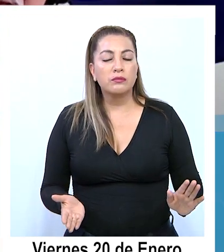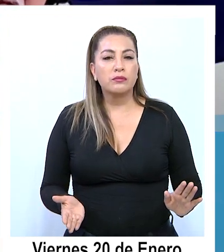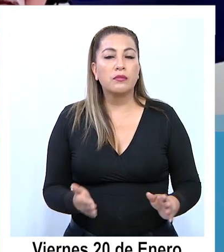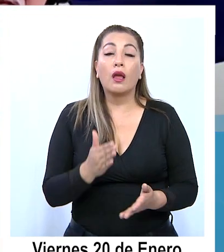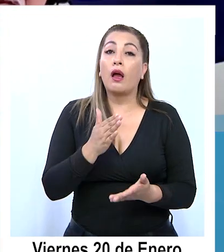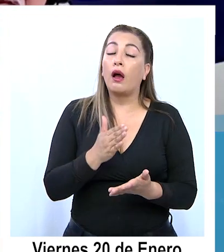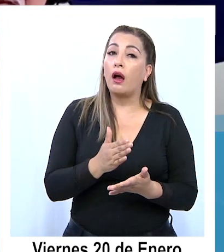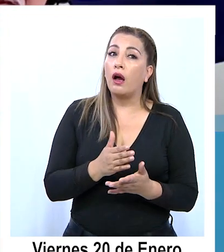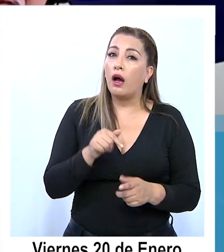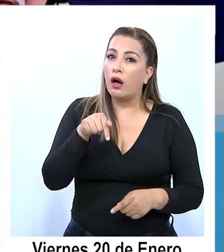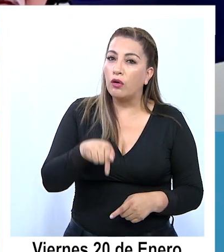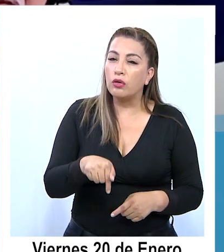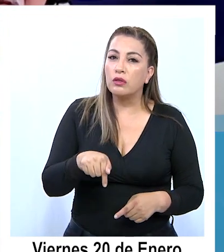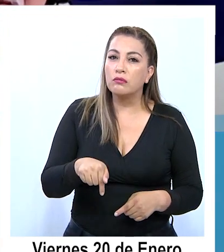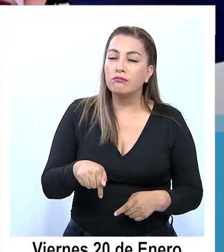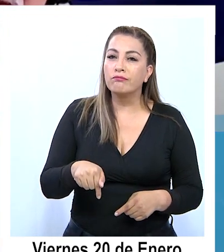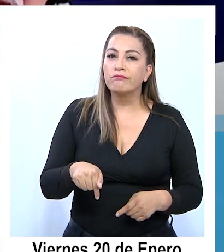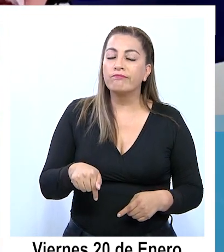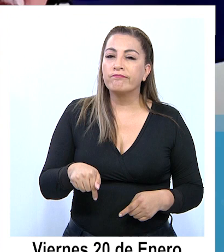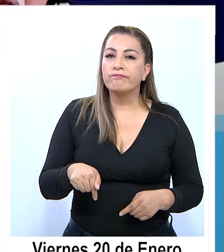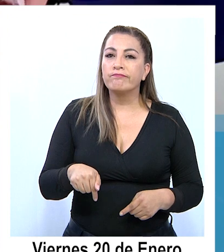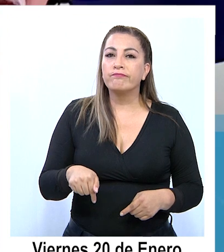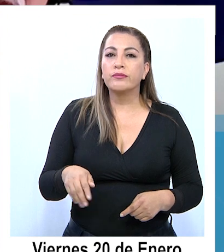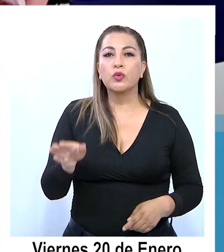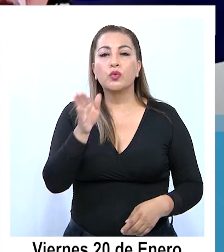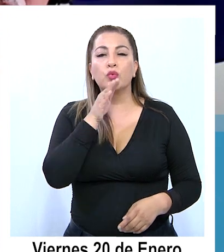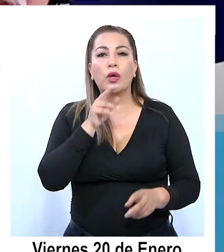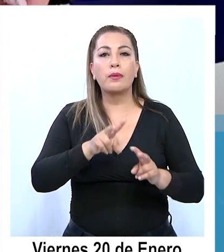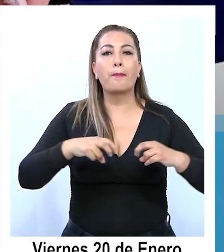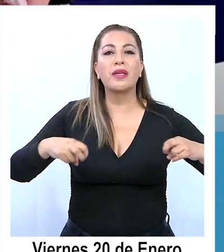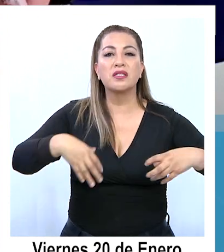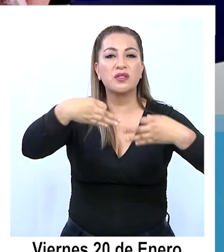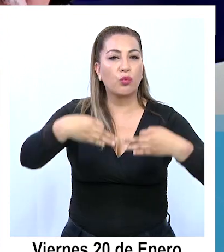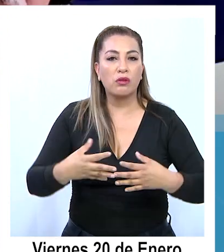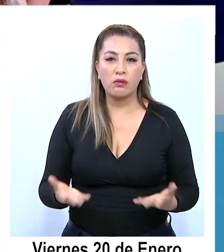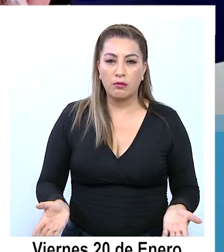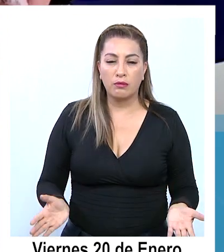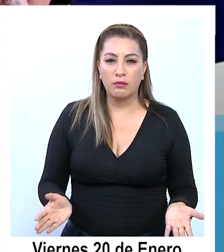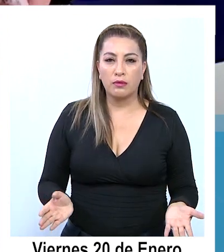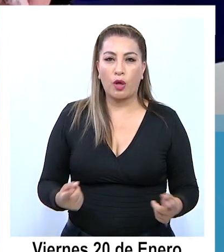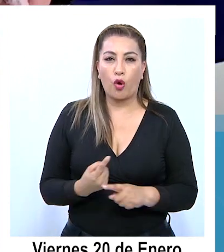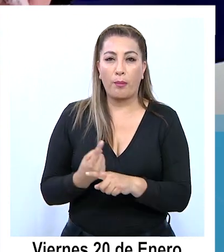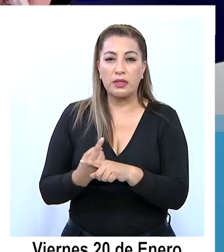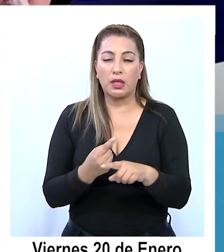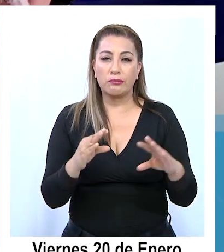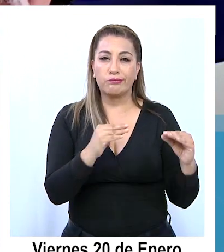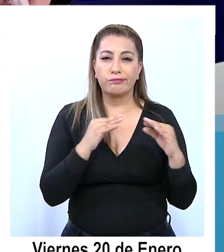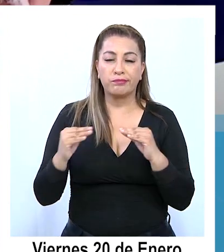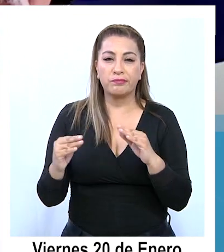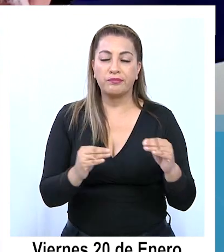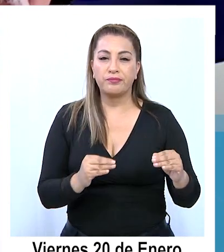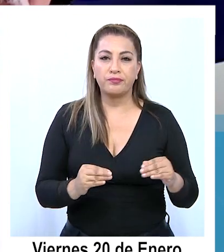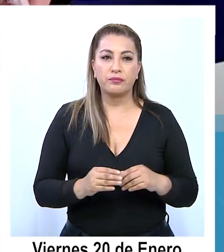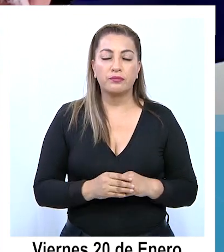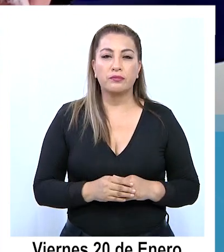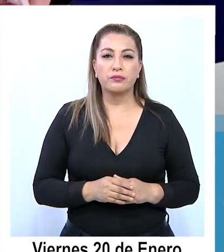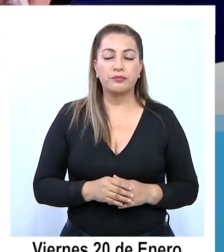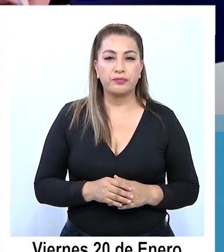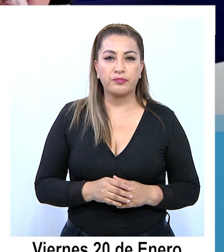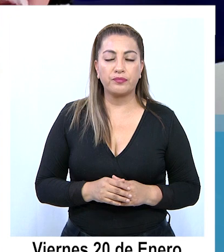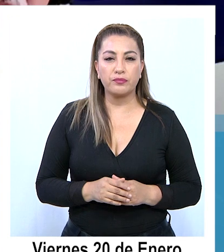hoy no estamos arriba de la mesa de seguridad eh, sin